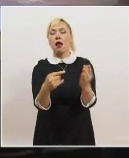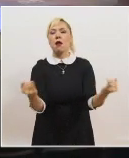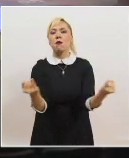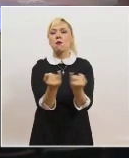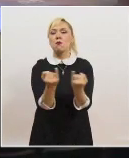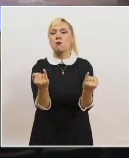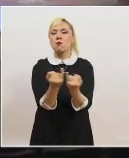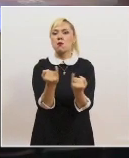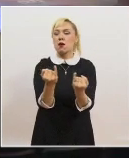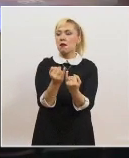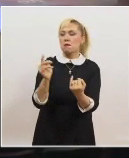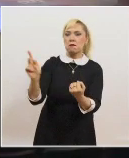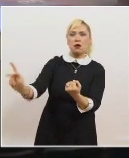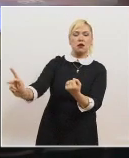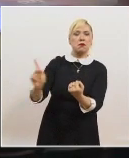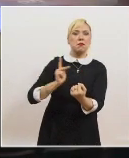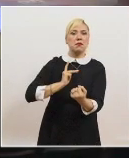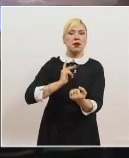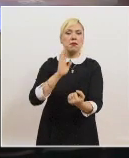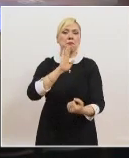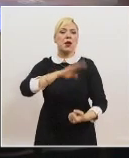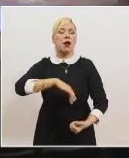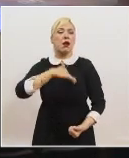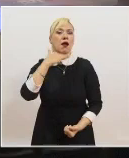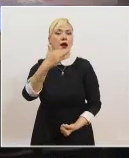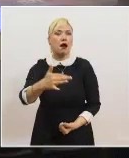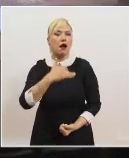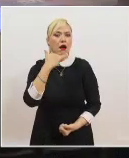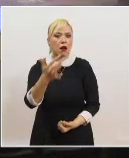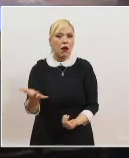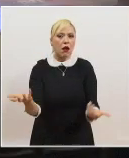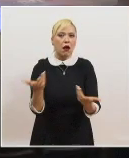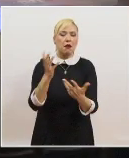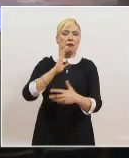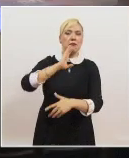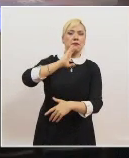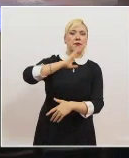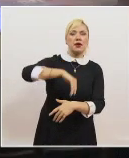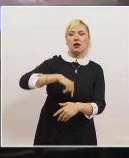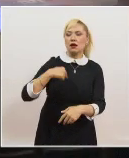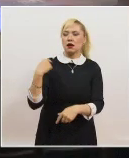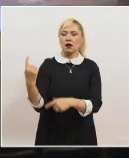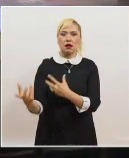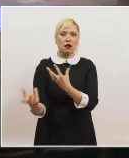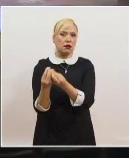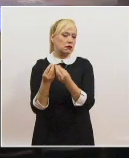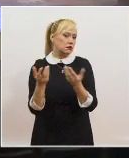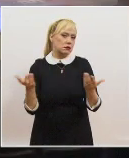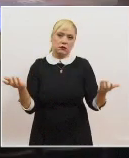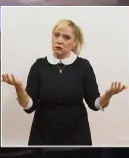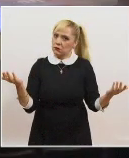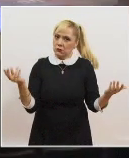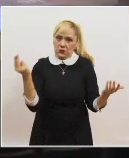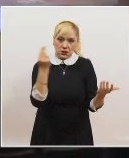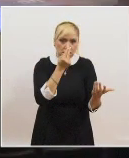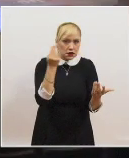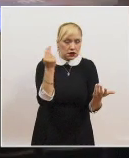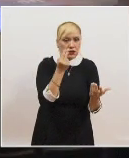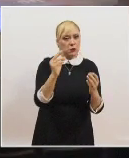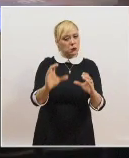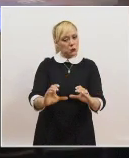el Poder Judicial de la Federación y aún a todos los impartidores de justicia en general,